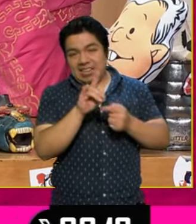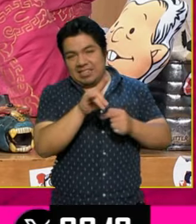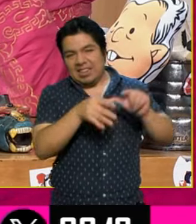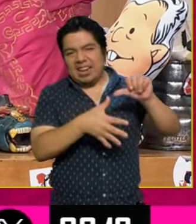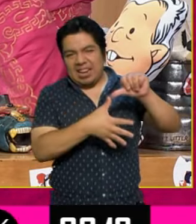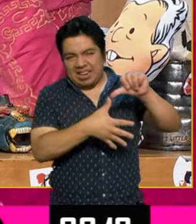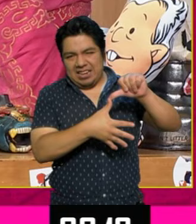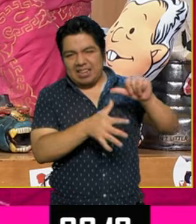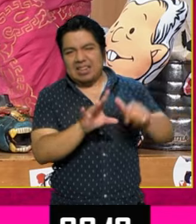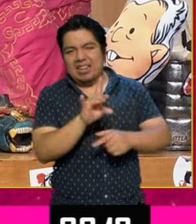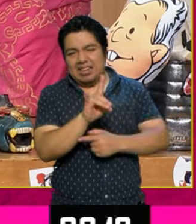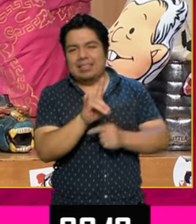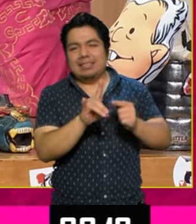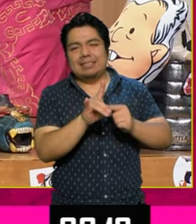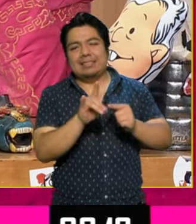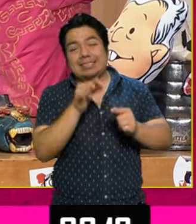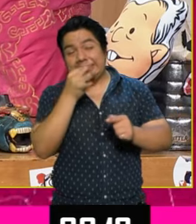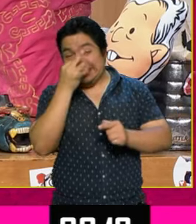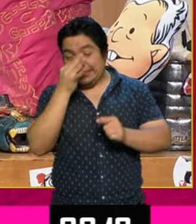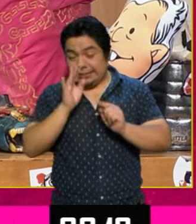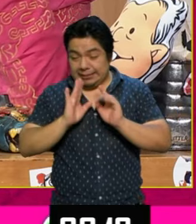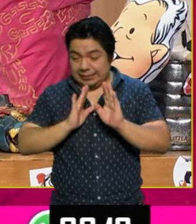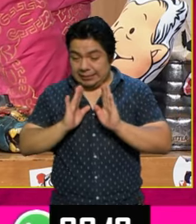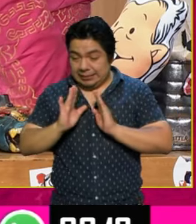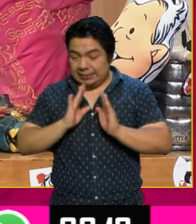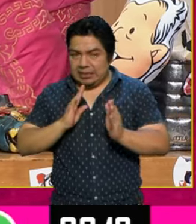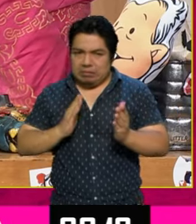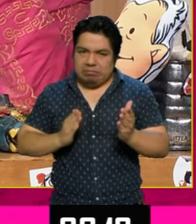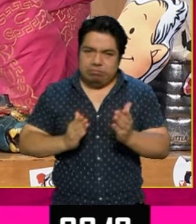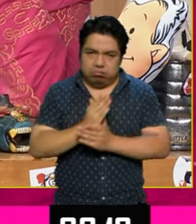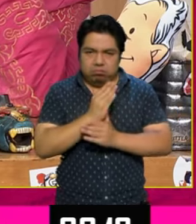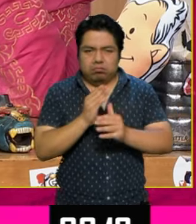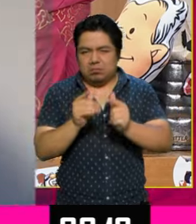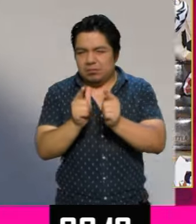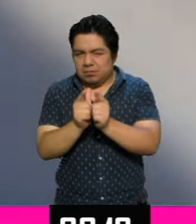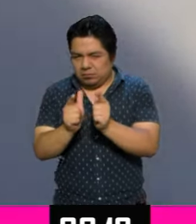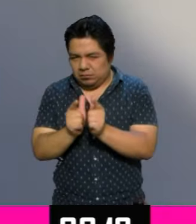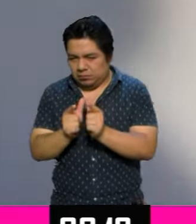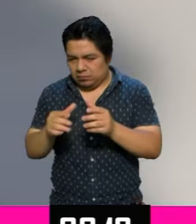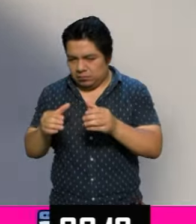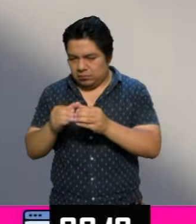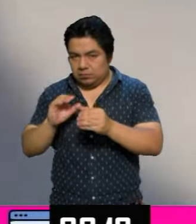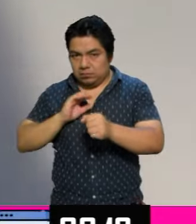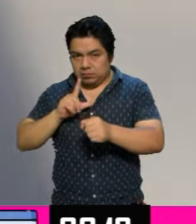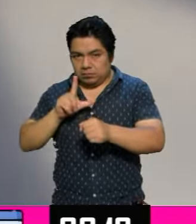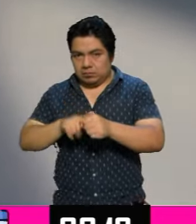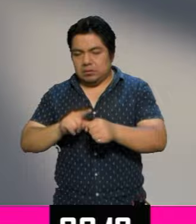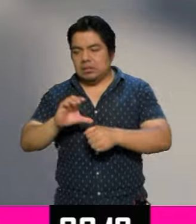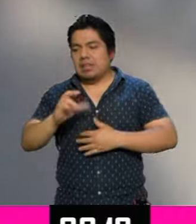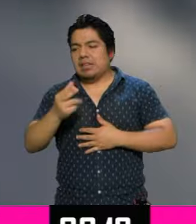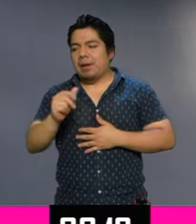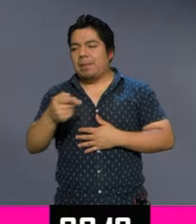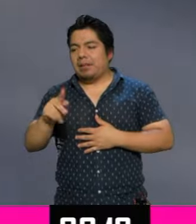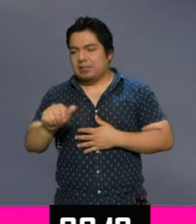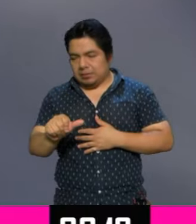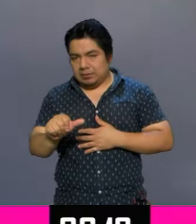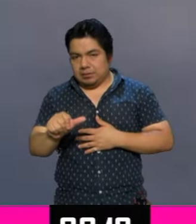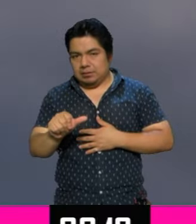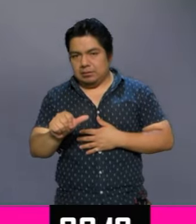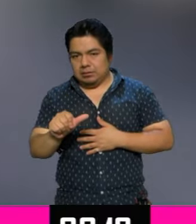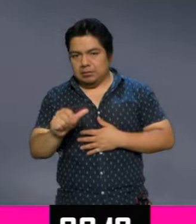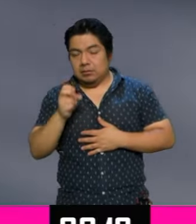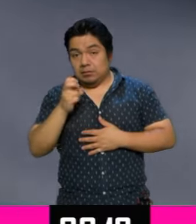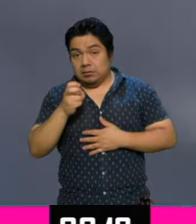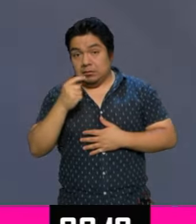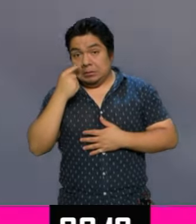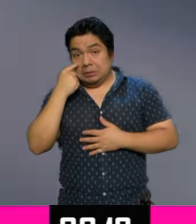Estado. Sí. Se trata de un grupo del Regimiento Especial de Chayapata, Méndez Arcos,